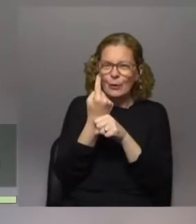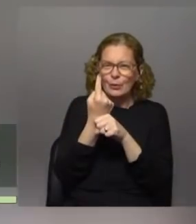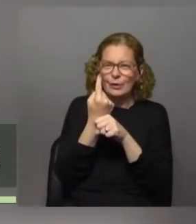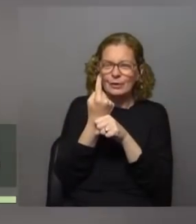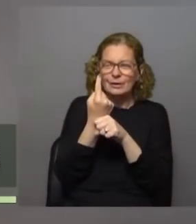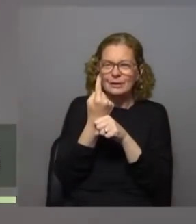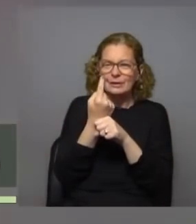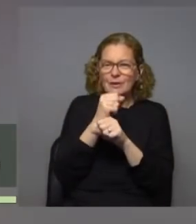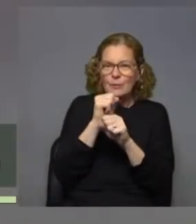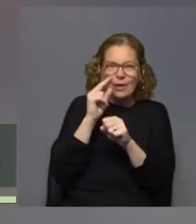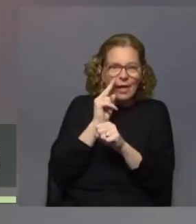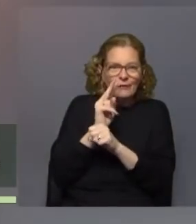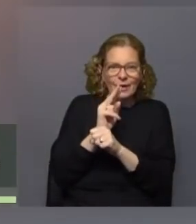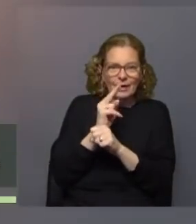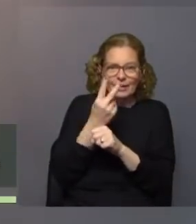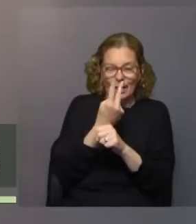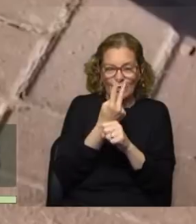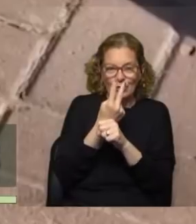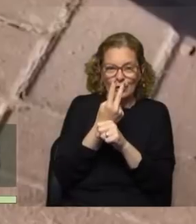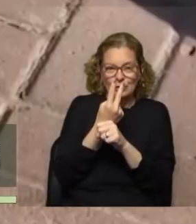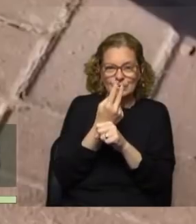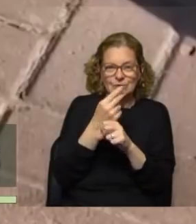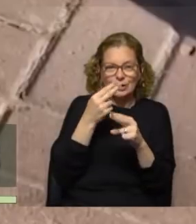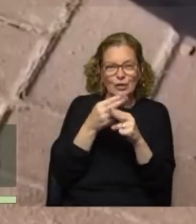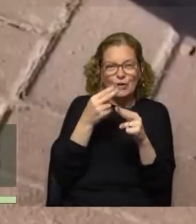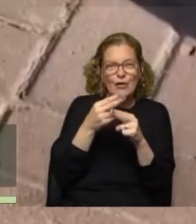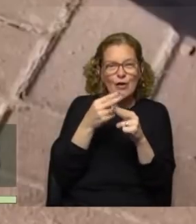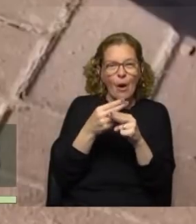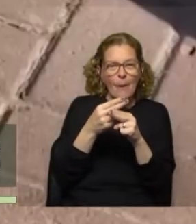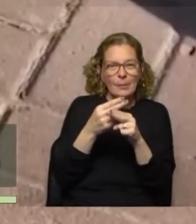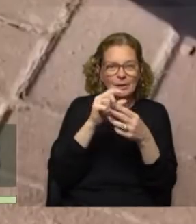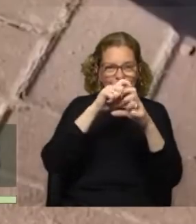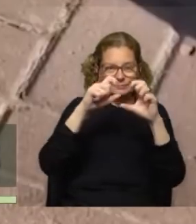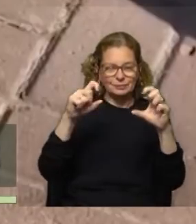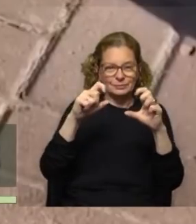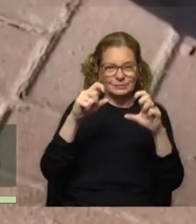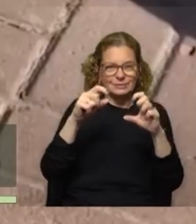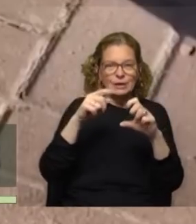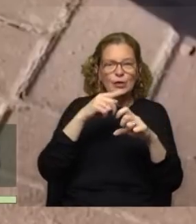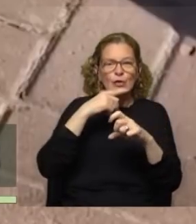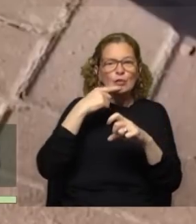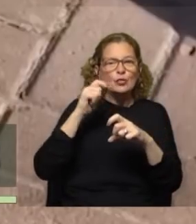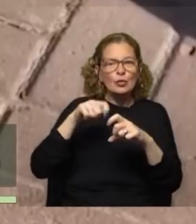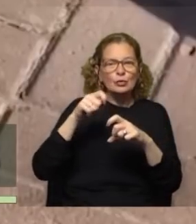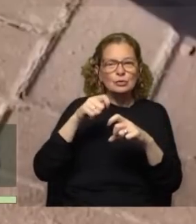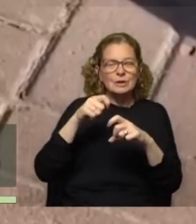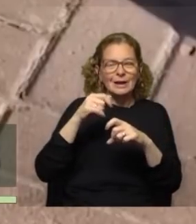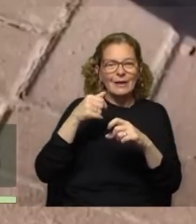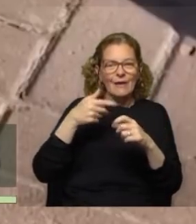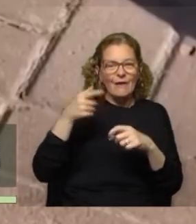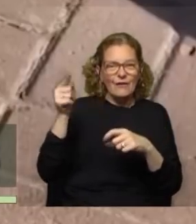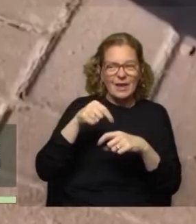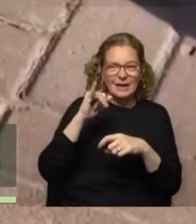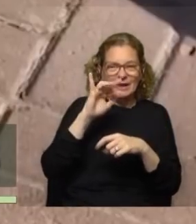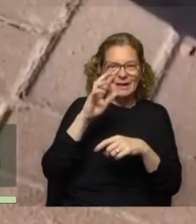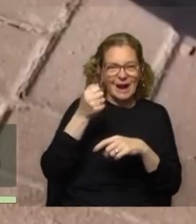en el que se puede leer que eran dos que es el nombre ruso del aparato de 136 de origen iraní el